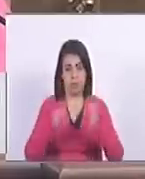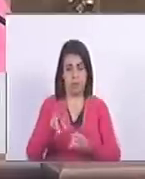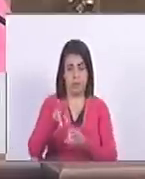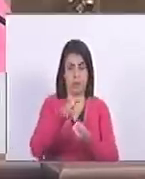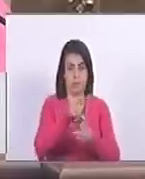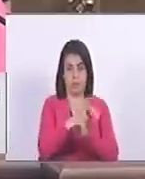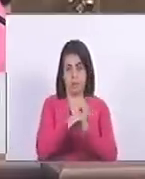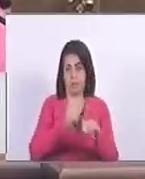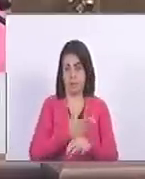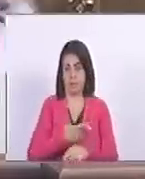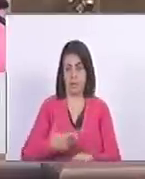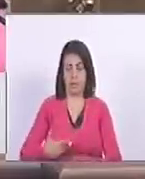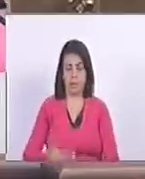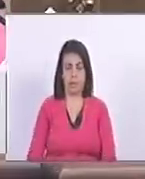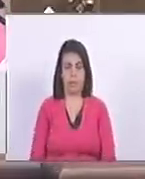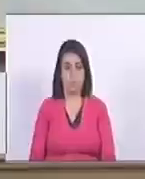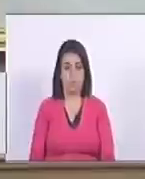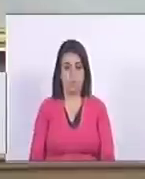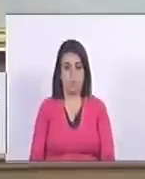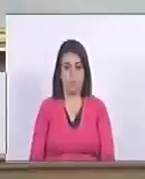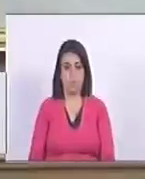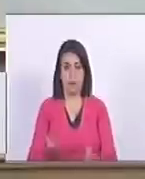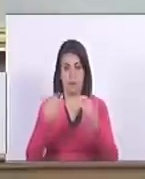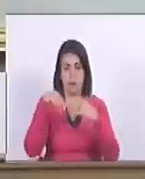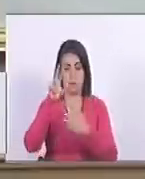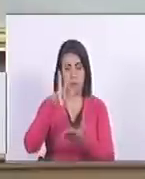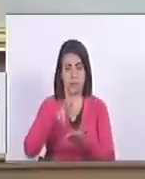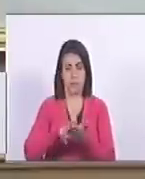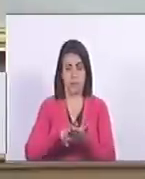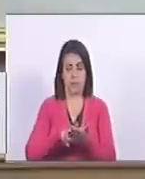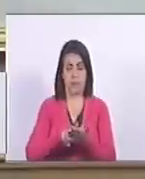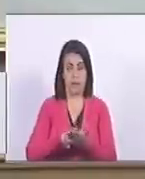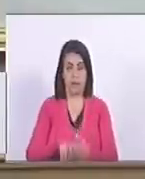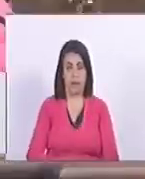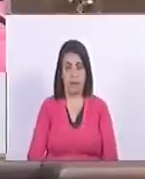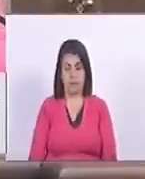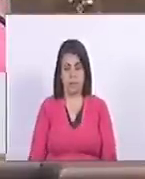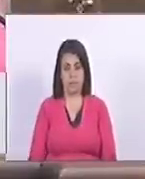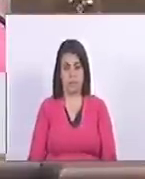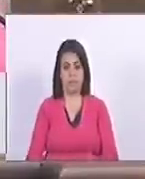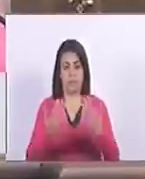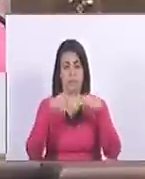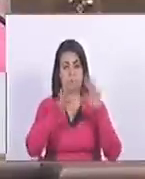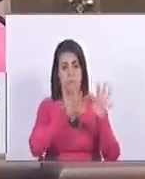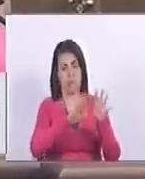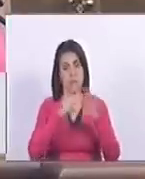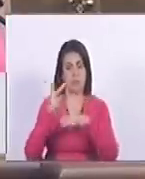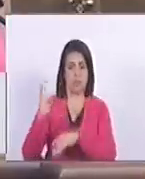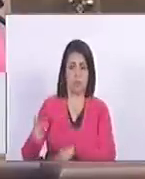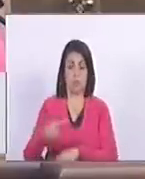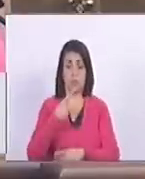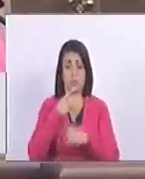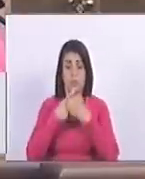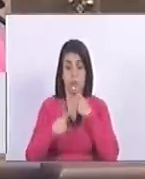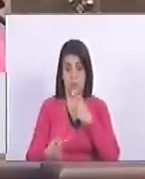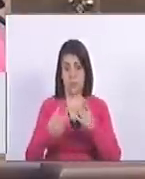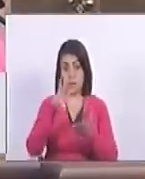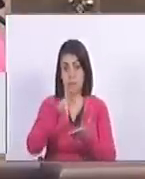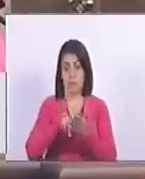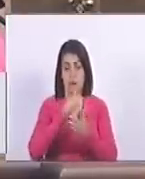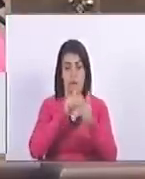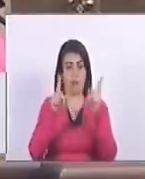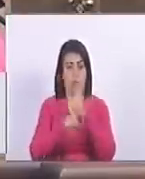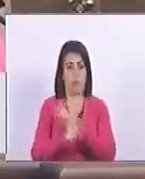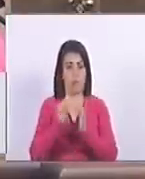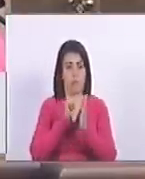tributario. Esto se nos presenta. En consideración. Aprobado. Siguiente. Décimo segundo, se propone aprobar sin